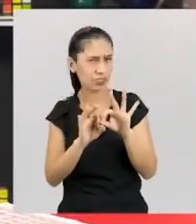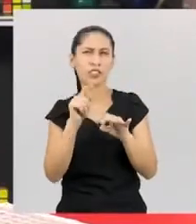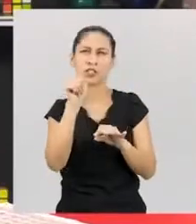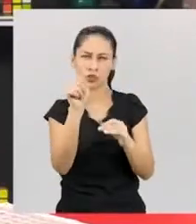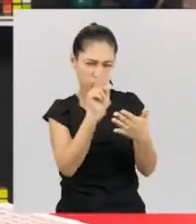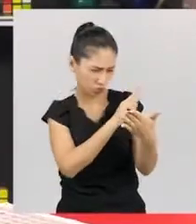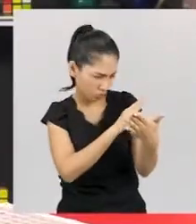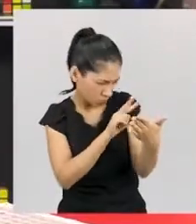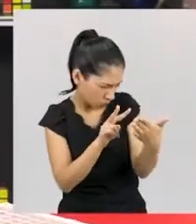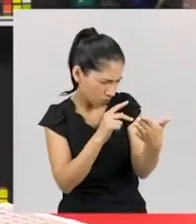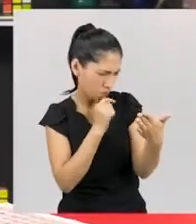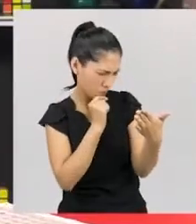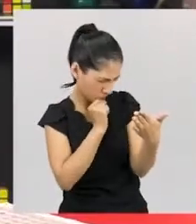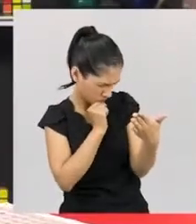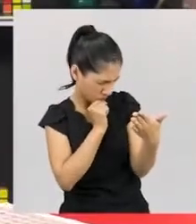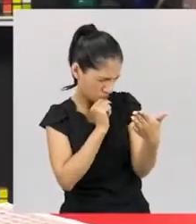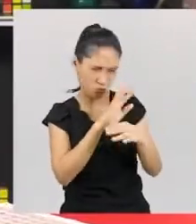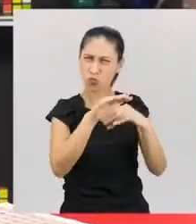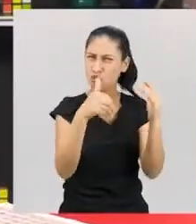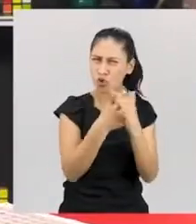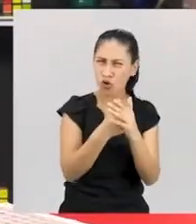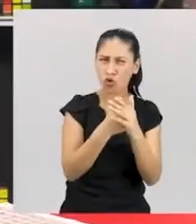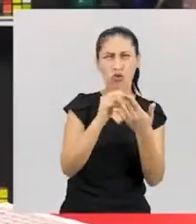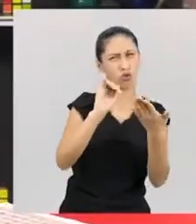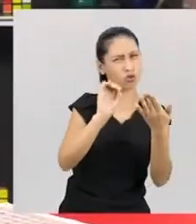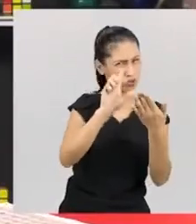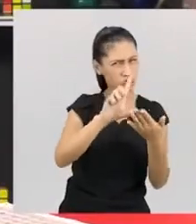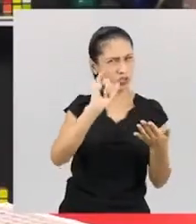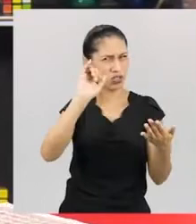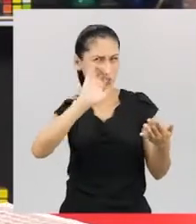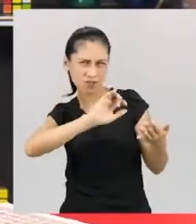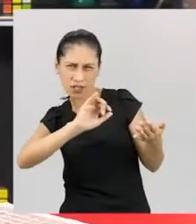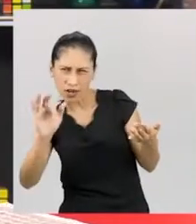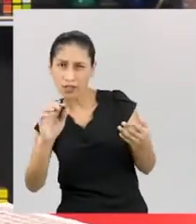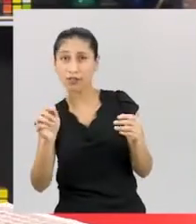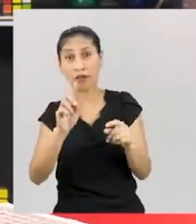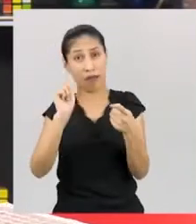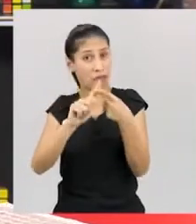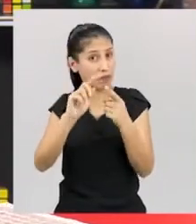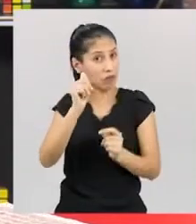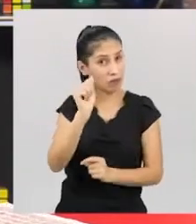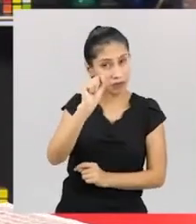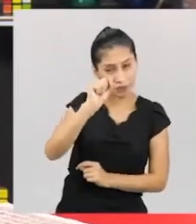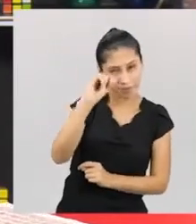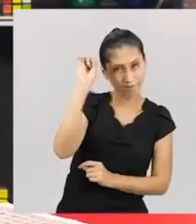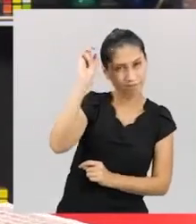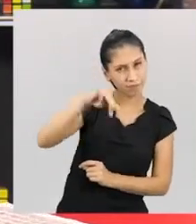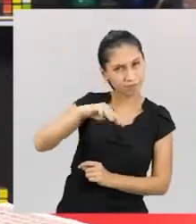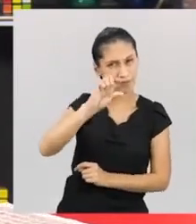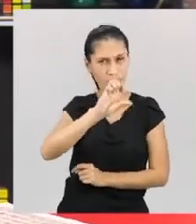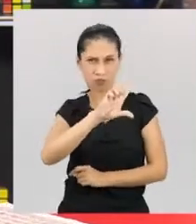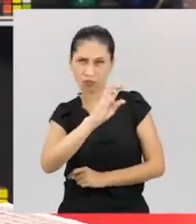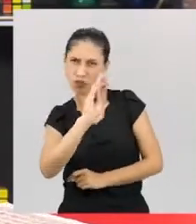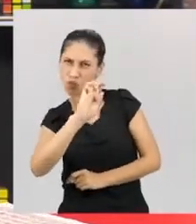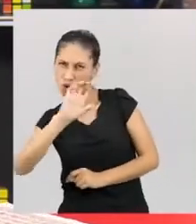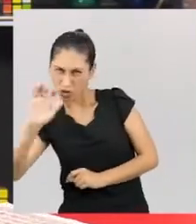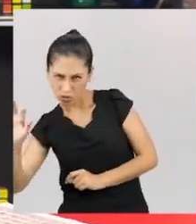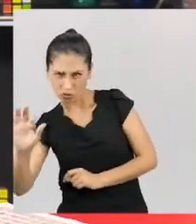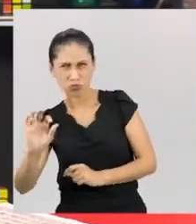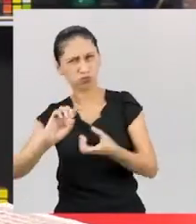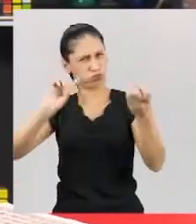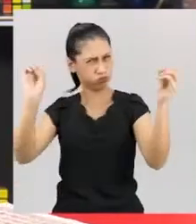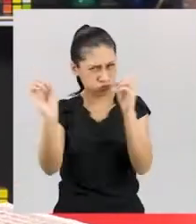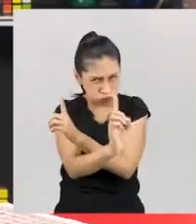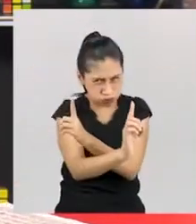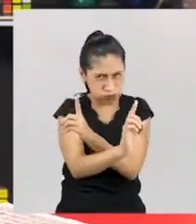importante reconocer la forma de traducir los enunciados literales a simbólicos y viceversa, así como las leyes de